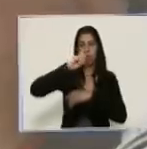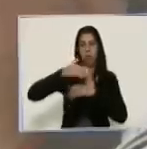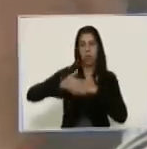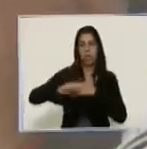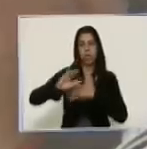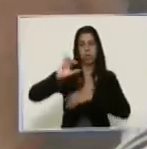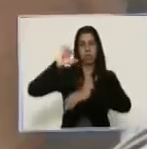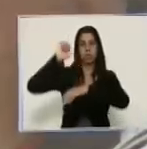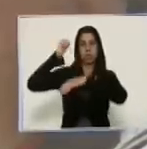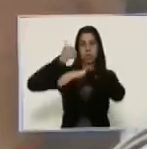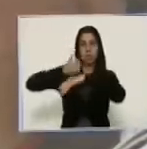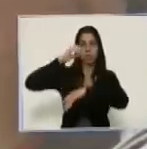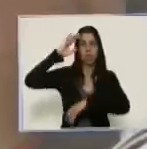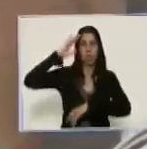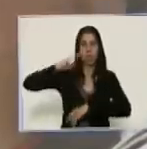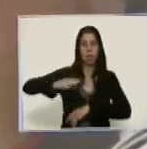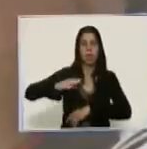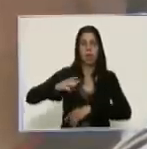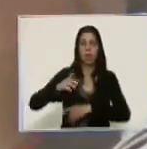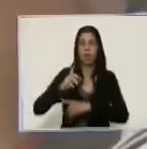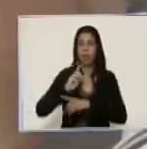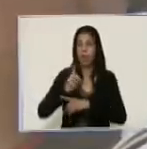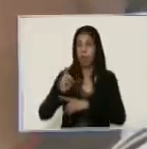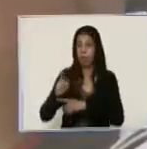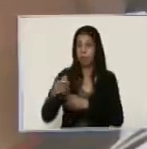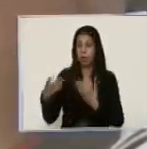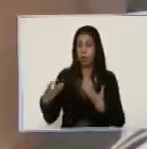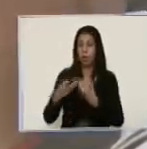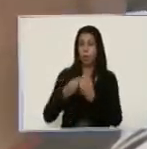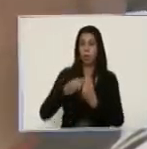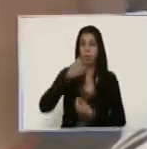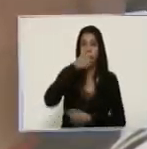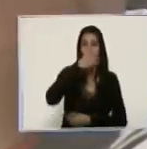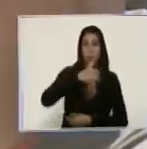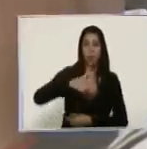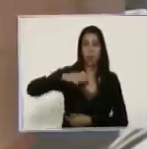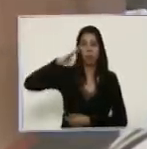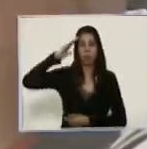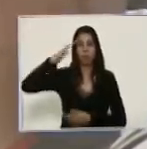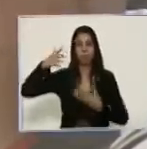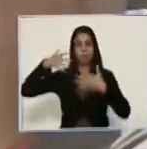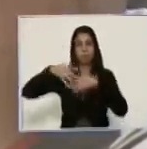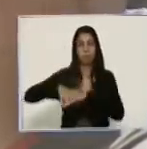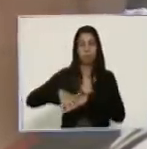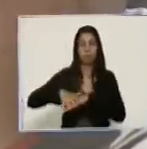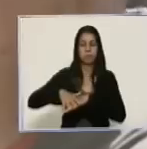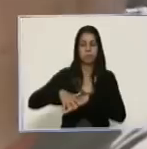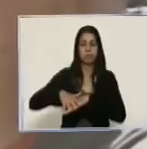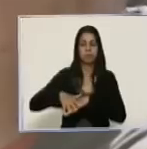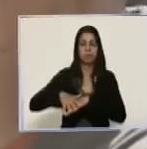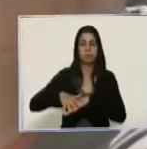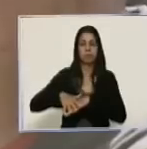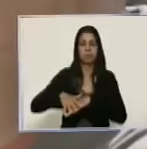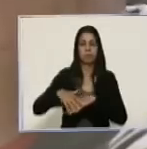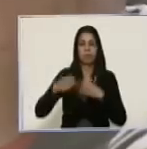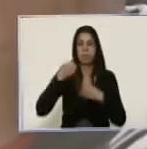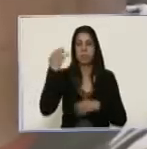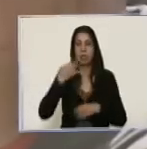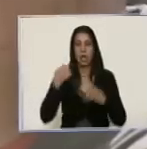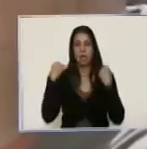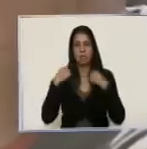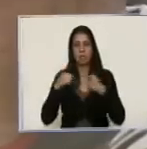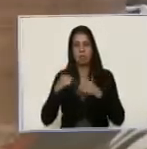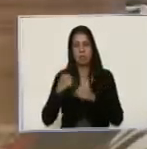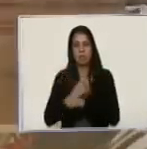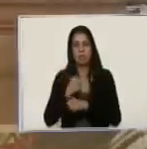cuarteles. Eso con la unión cívico-militar, con la familia, para que sean realmente eficientes, productivos